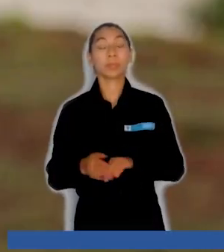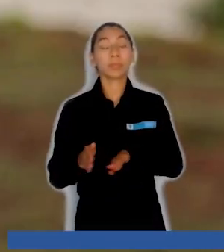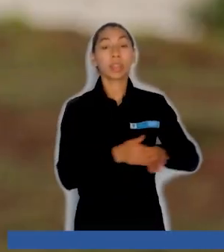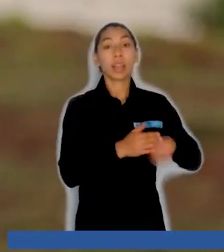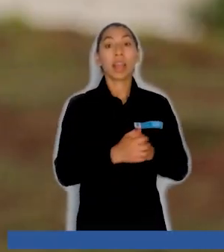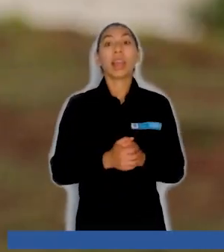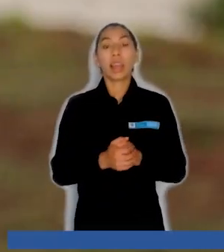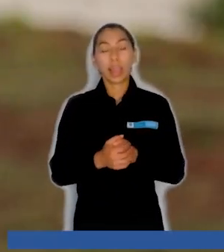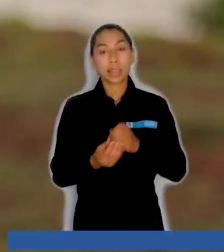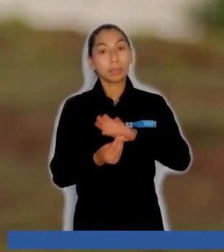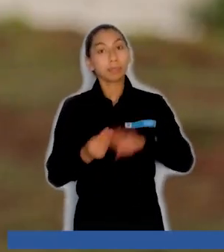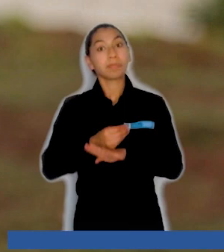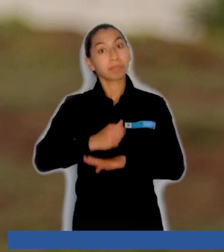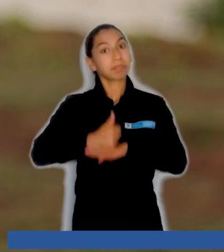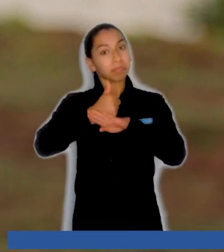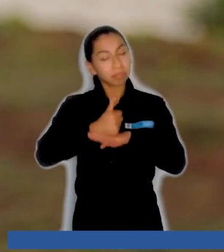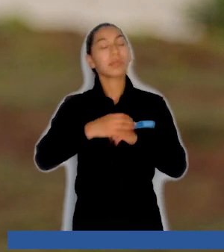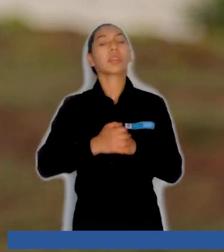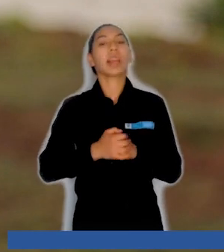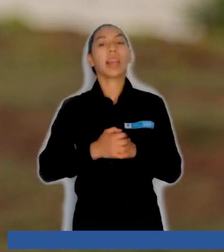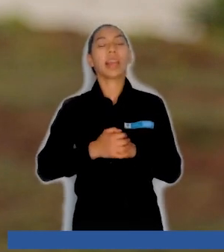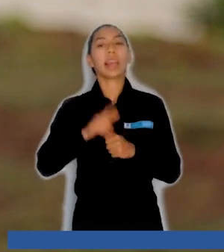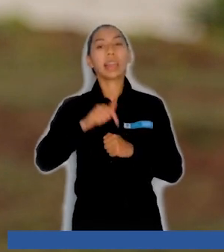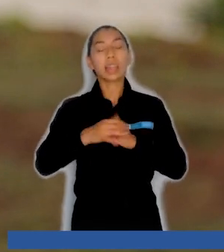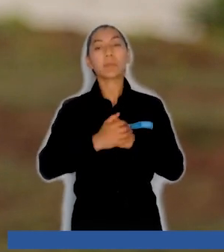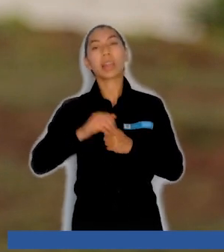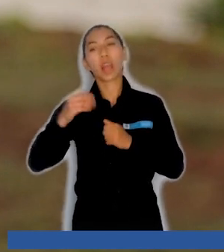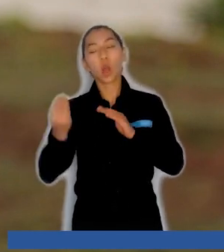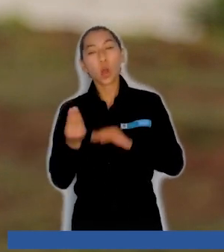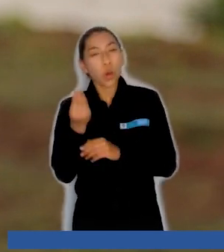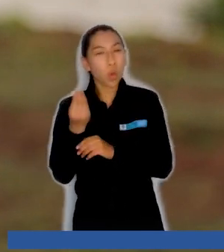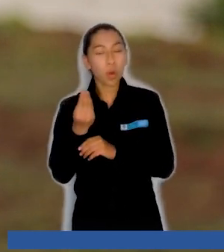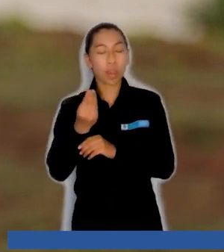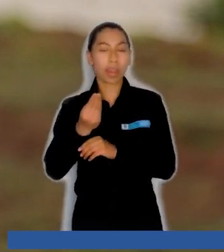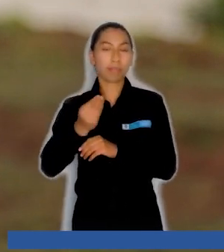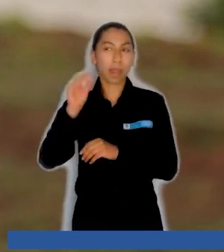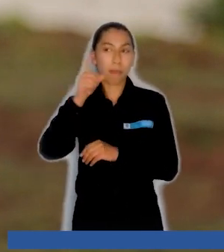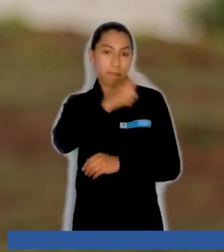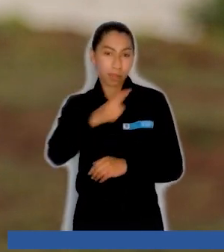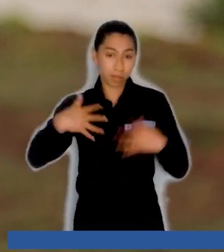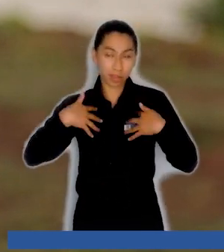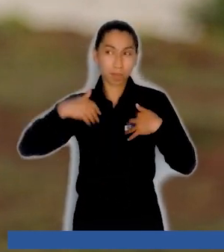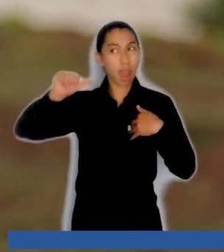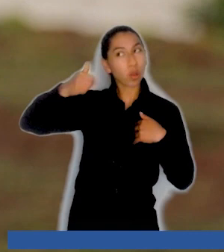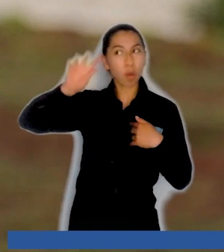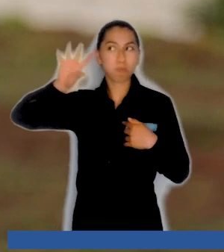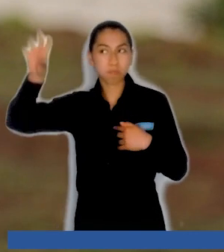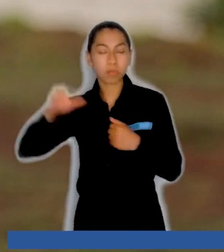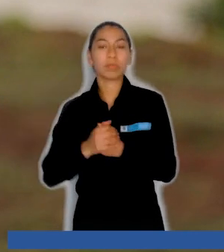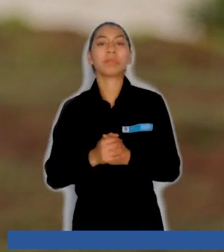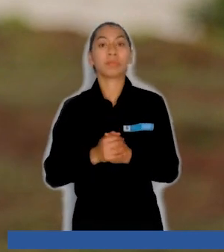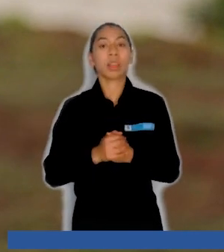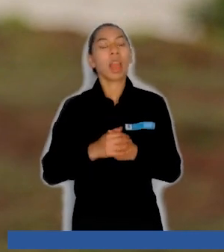El director general de la unidad, Ramón Rodríguez, y la coordinadora del Grupo de Atención a Víctimas en el Exterior, Diana Ibañez, realizaron una importante visita a